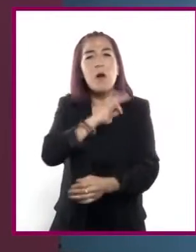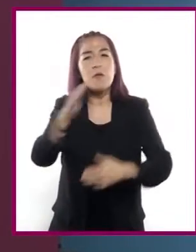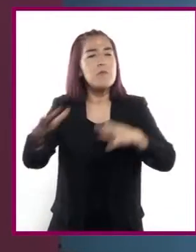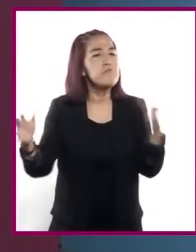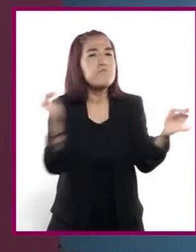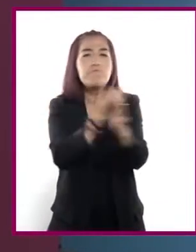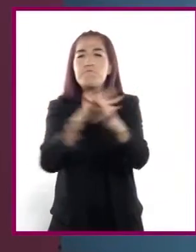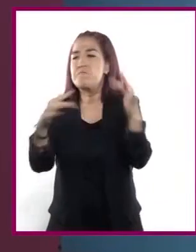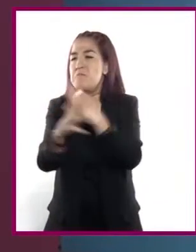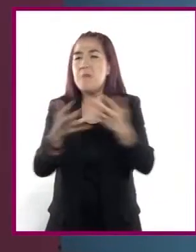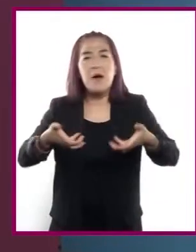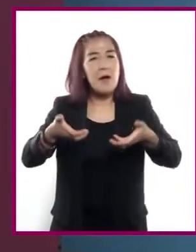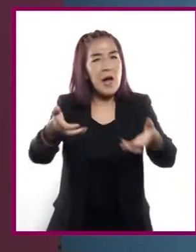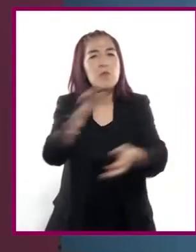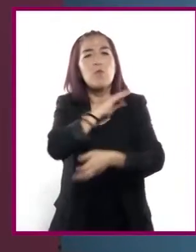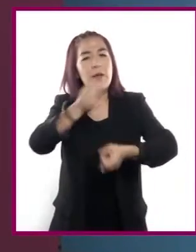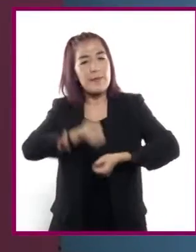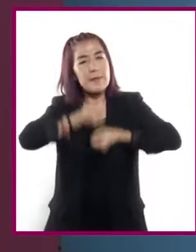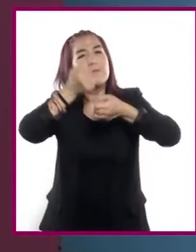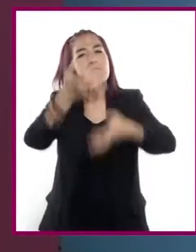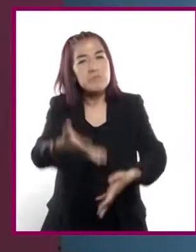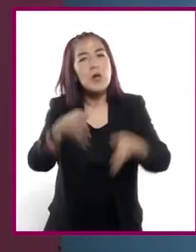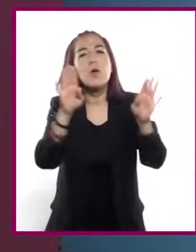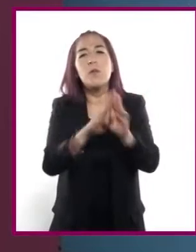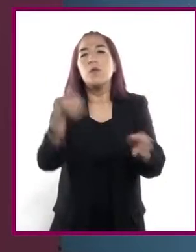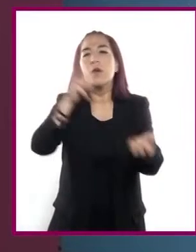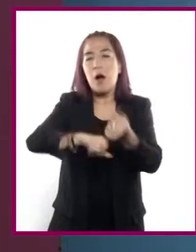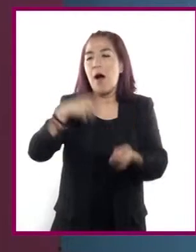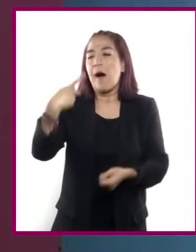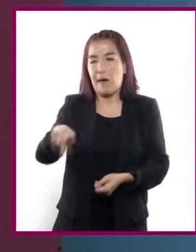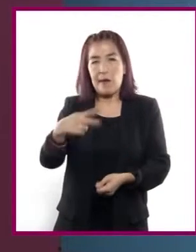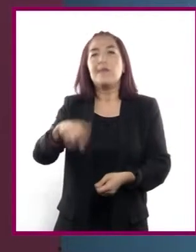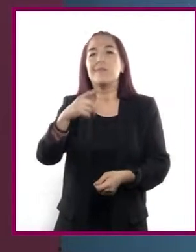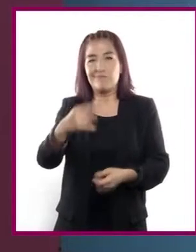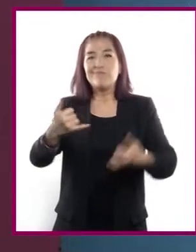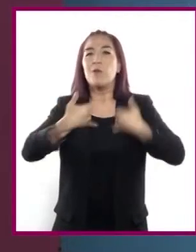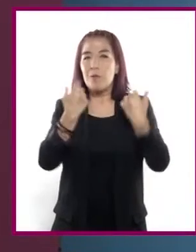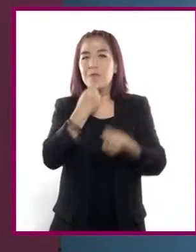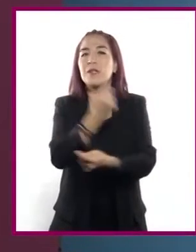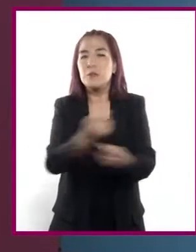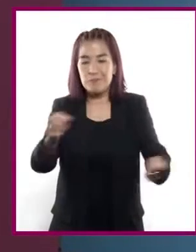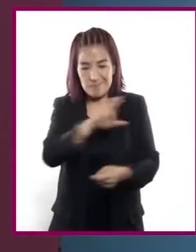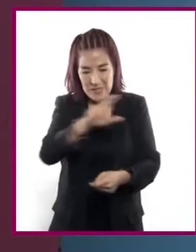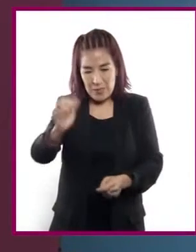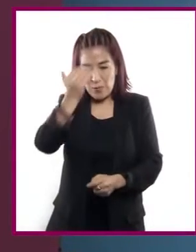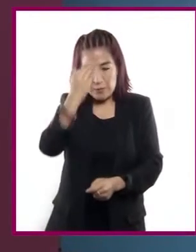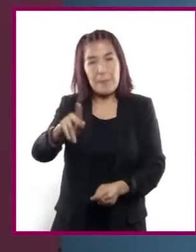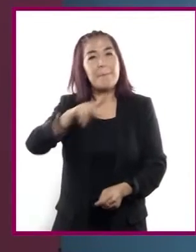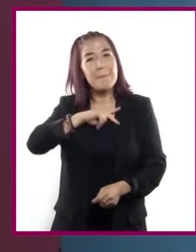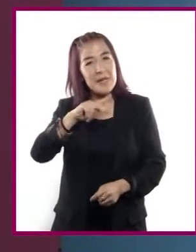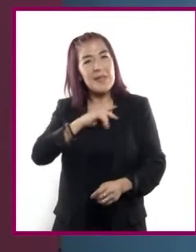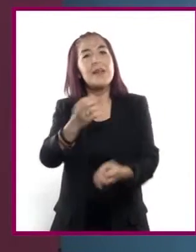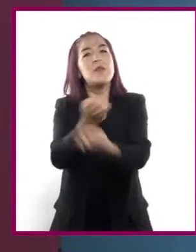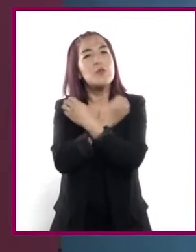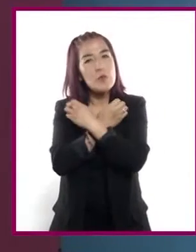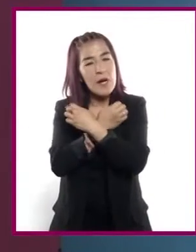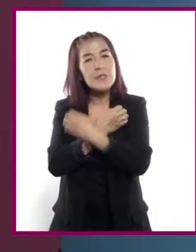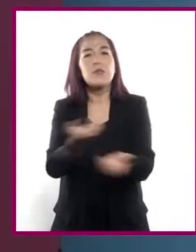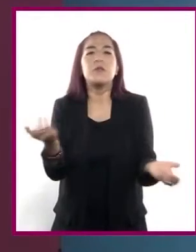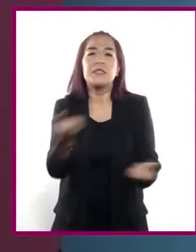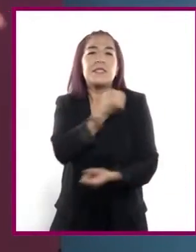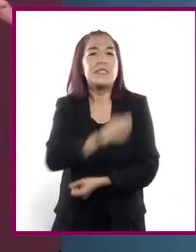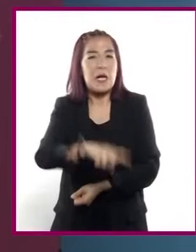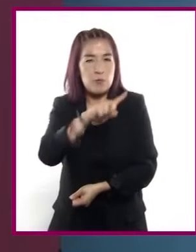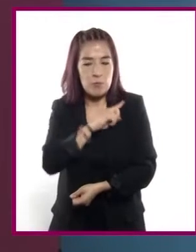transitar, expresarse o reconocer sus derechos a una educación, salud,